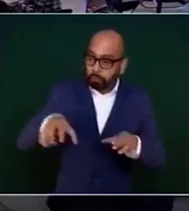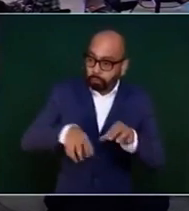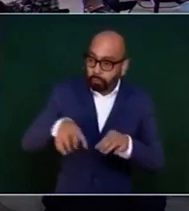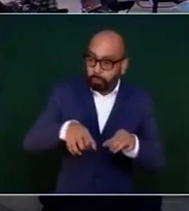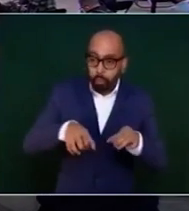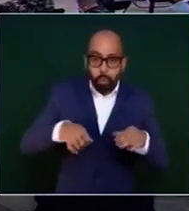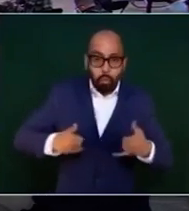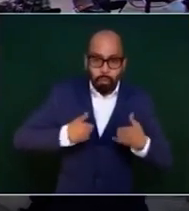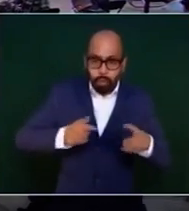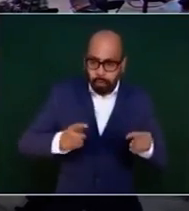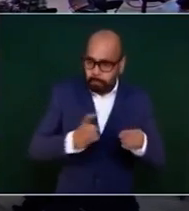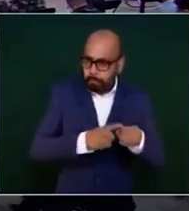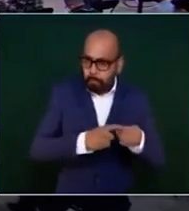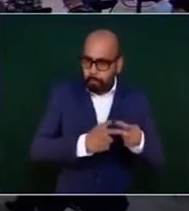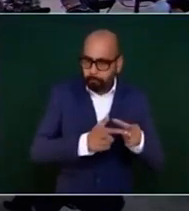de